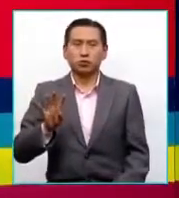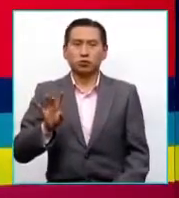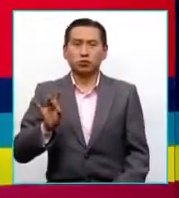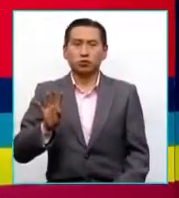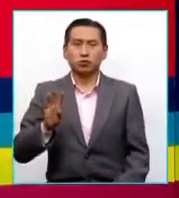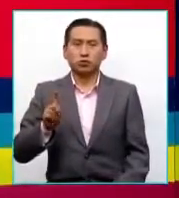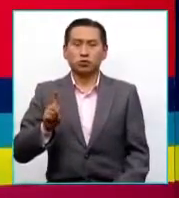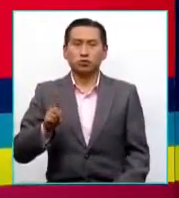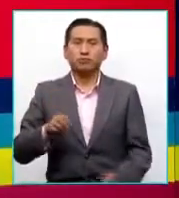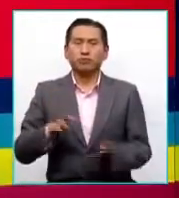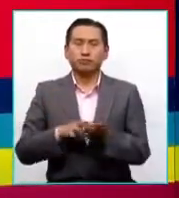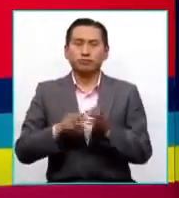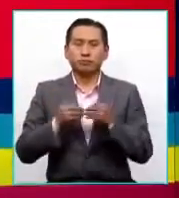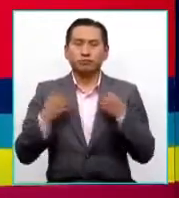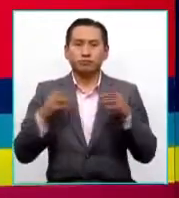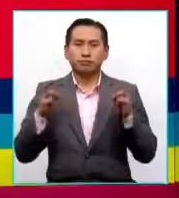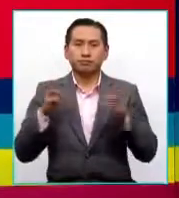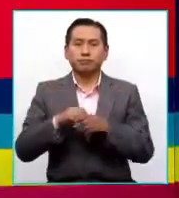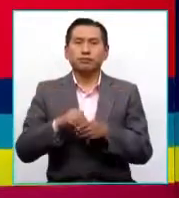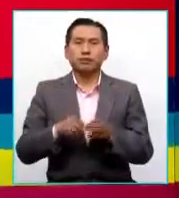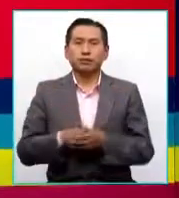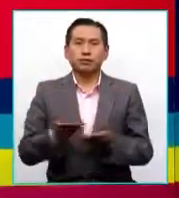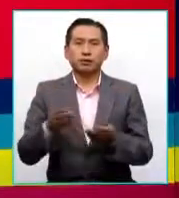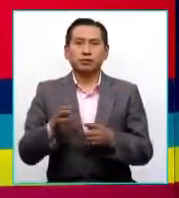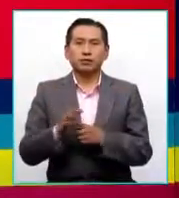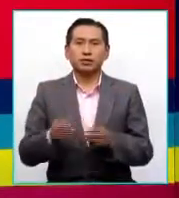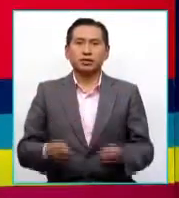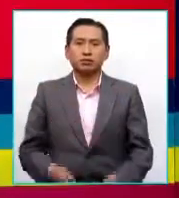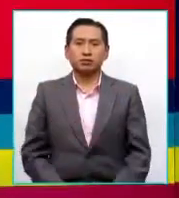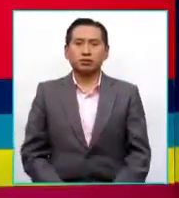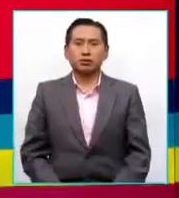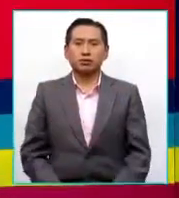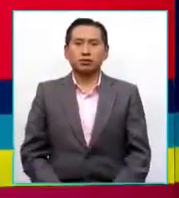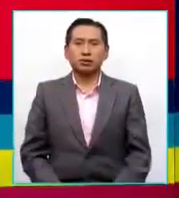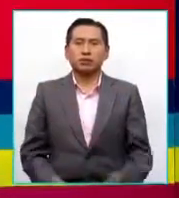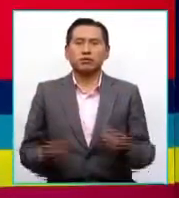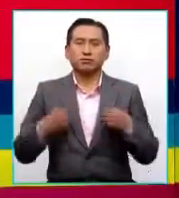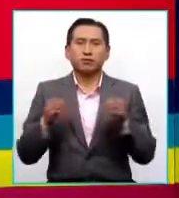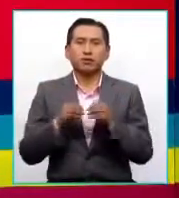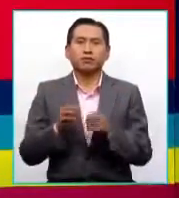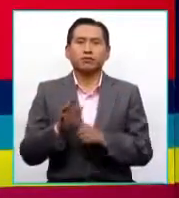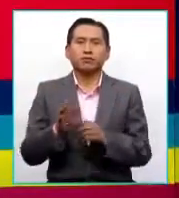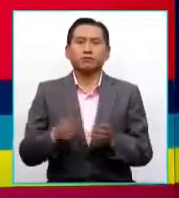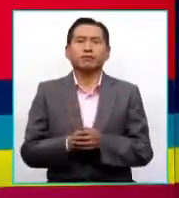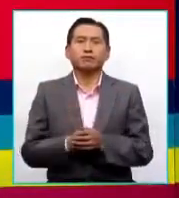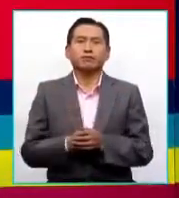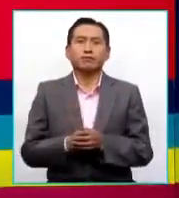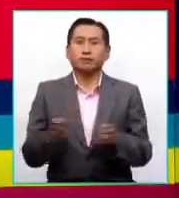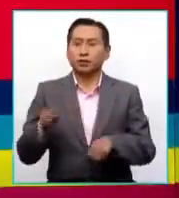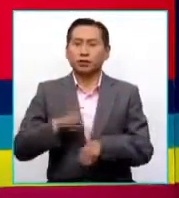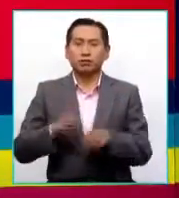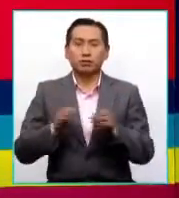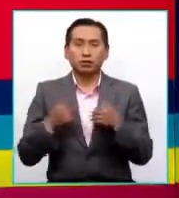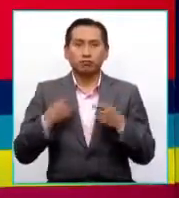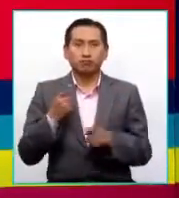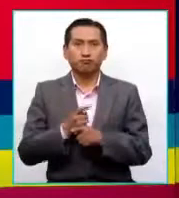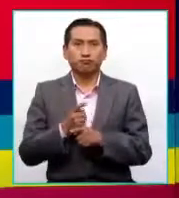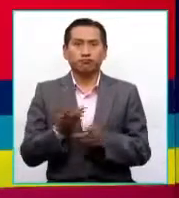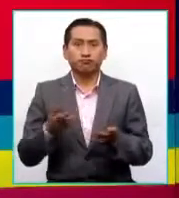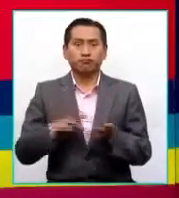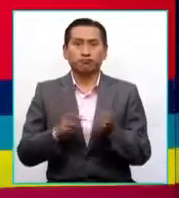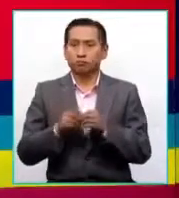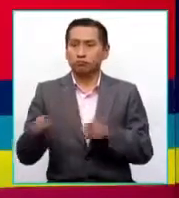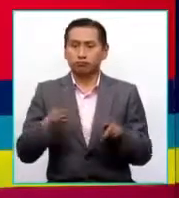para que pueda comunicarse directamente con nosotros. A veces demoramos en responder los mensajes, pero lo hacemos con el tiempo adecuado para